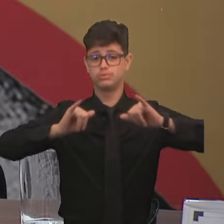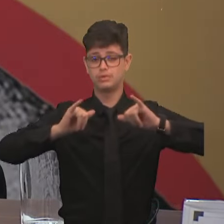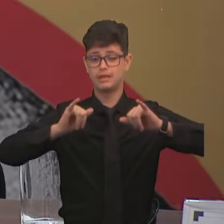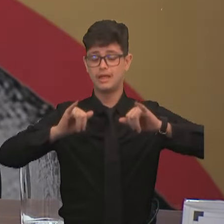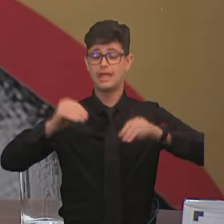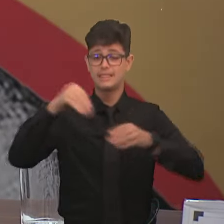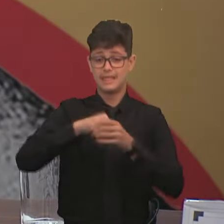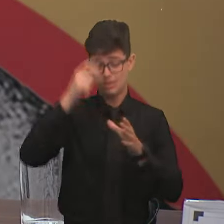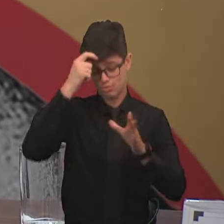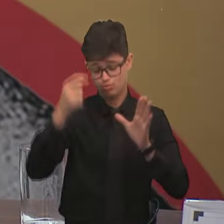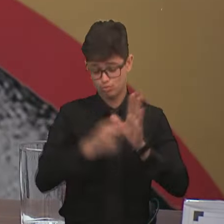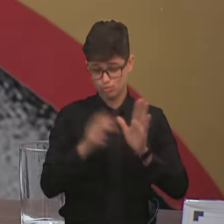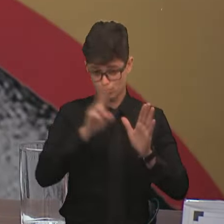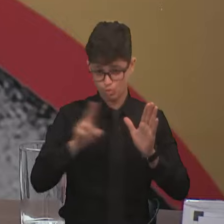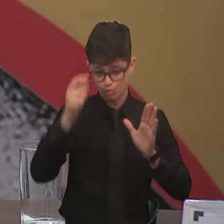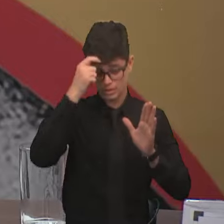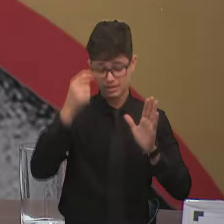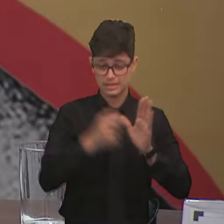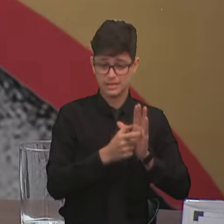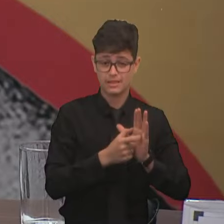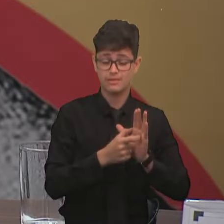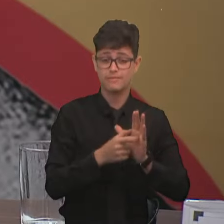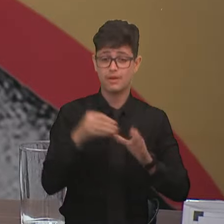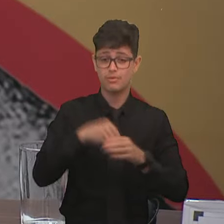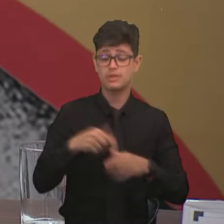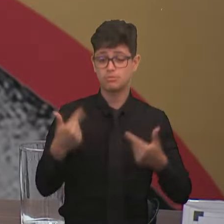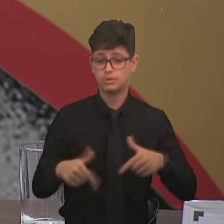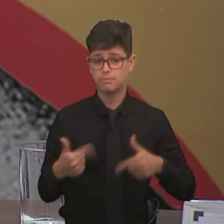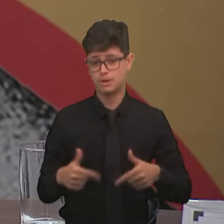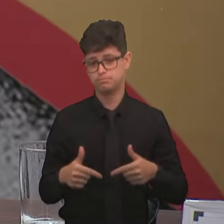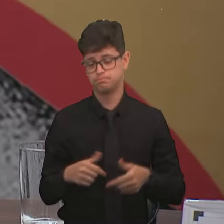prohibiendo el uso en el mercado del trabajo.